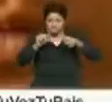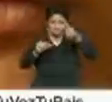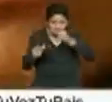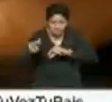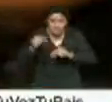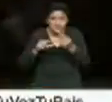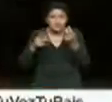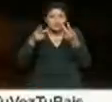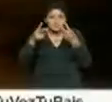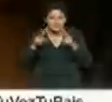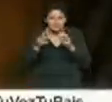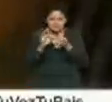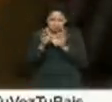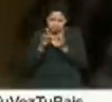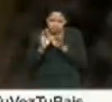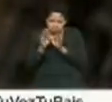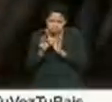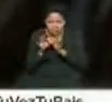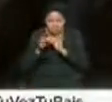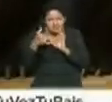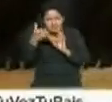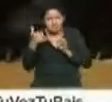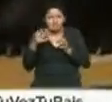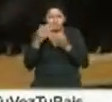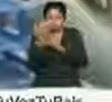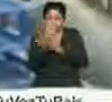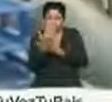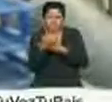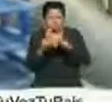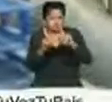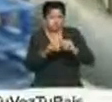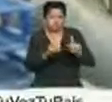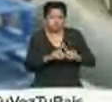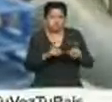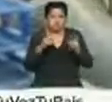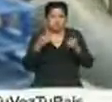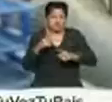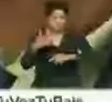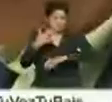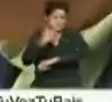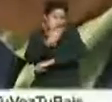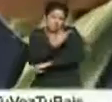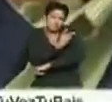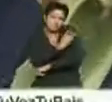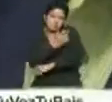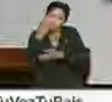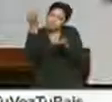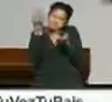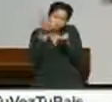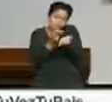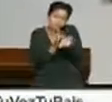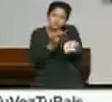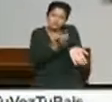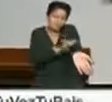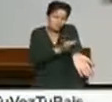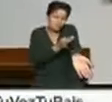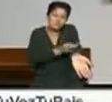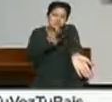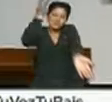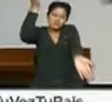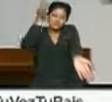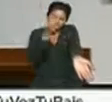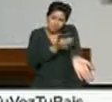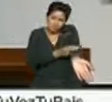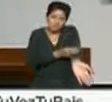tecnológico entre la Universidad Yachay y el Instituto de Investigación de Vacunas y Sueros de San Petersburgo. Tenemos que tener capacidad